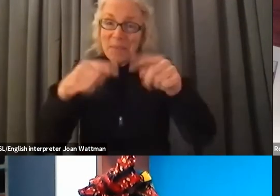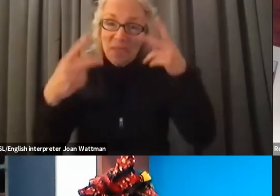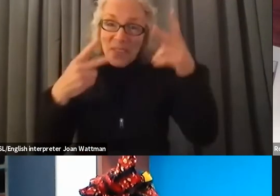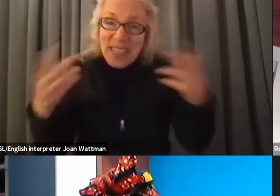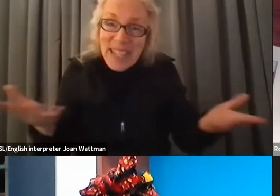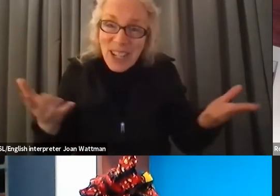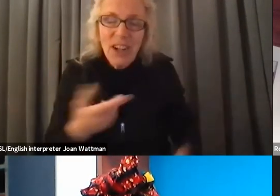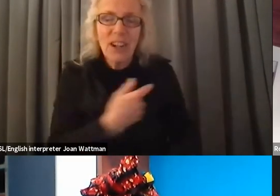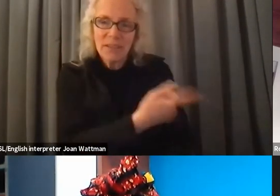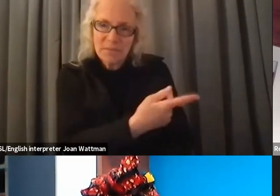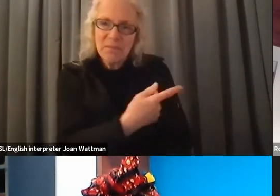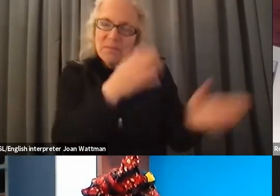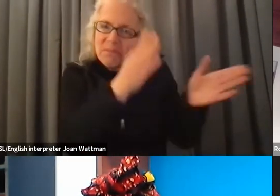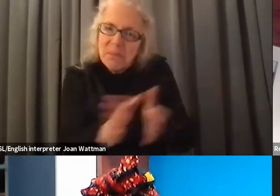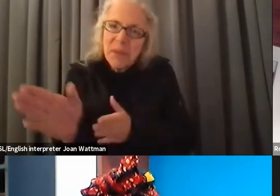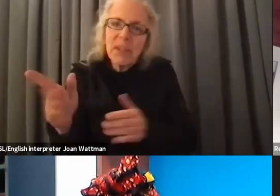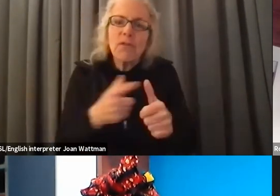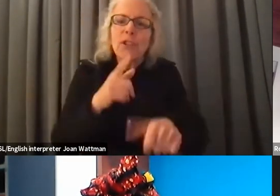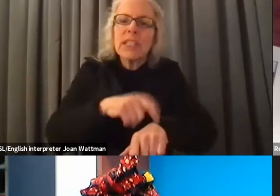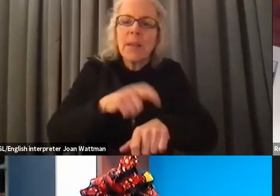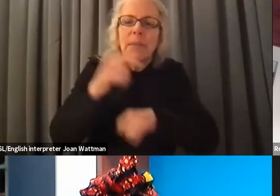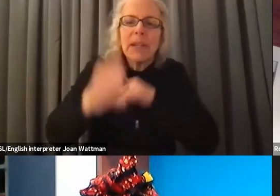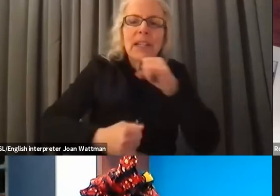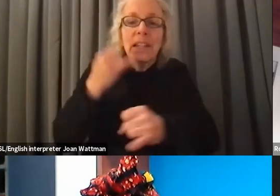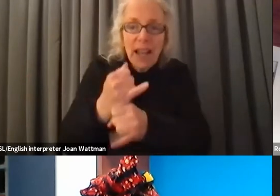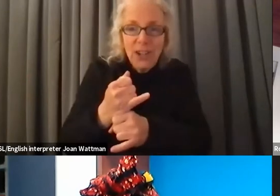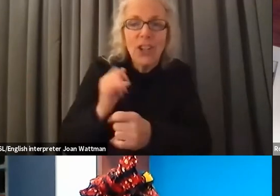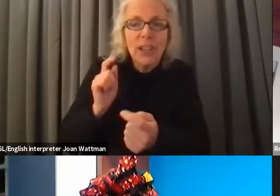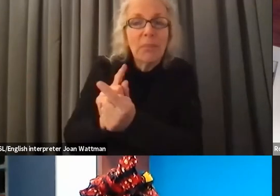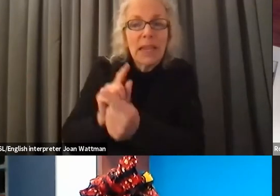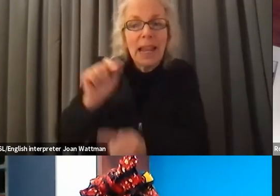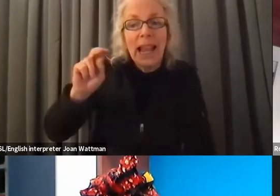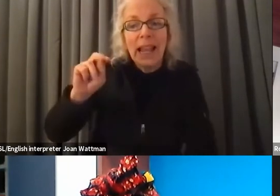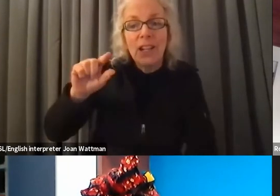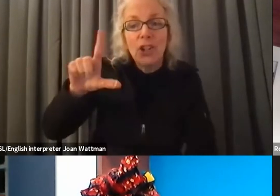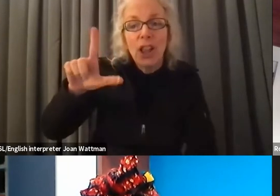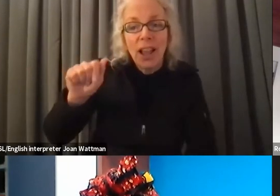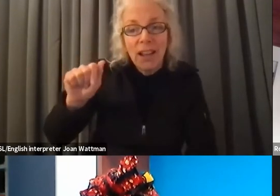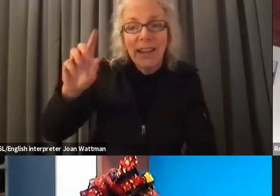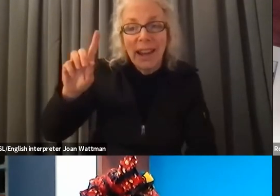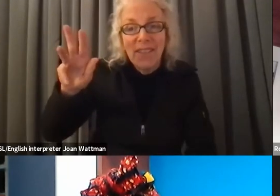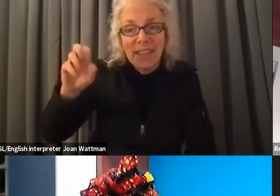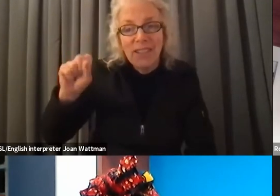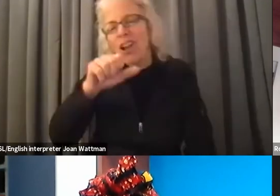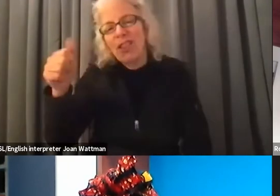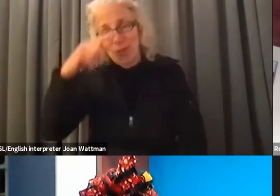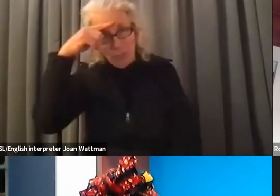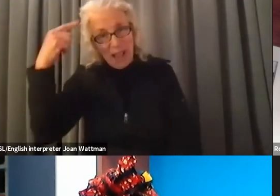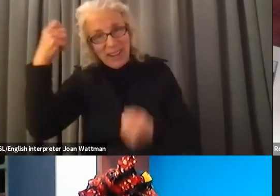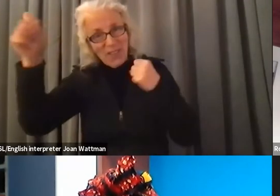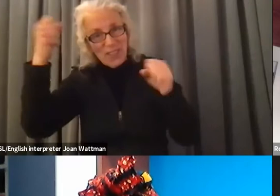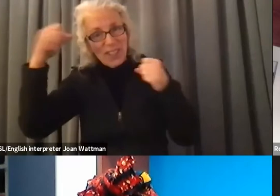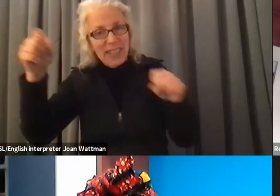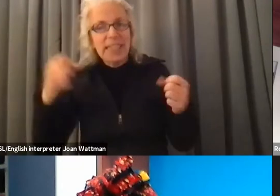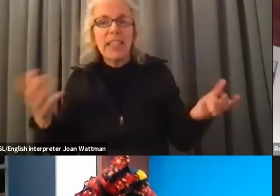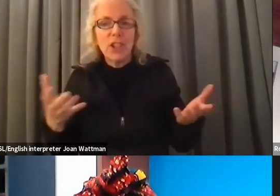otras activistas en Estados Unidos con el objetivo de construir la solidaridad diaspórica. A los